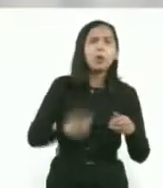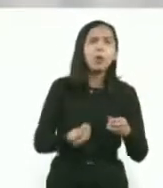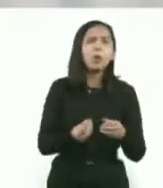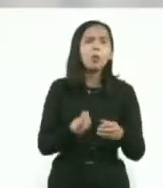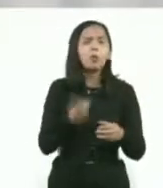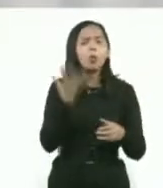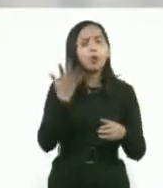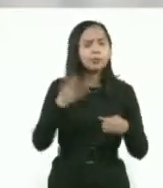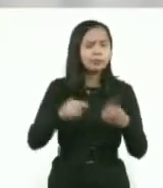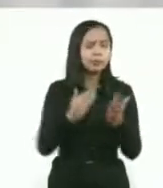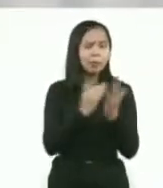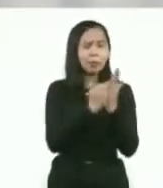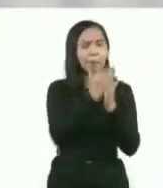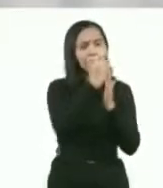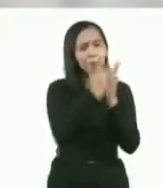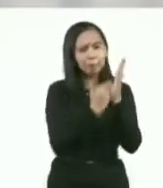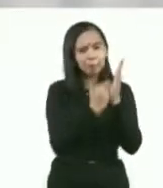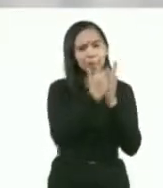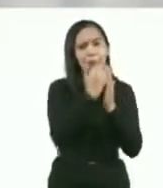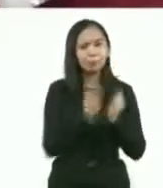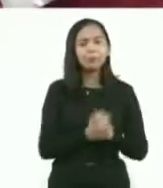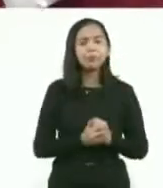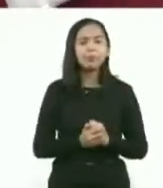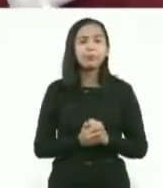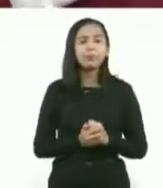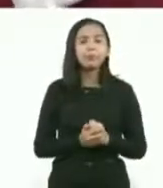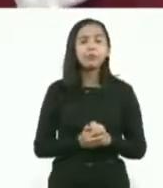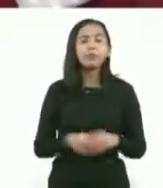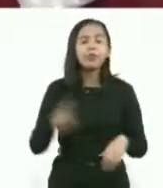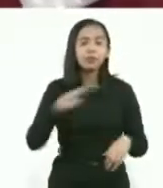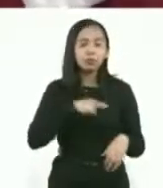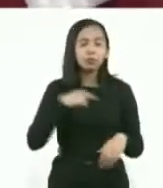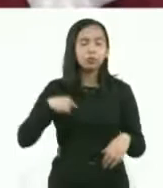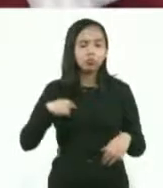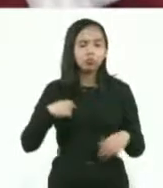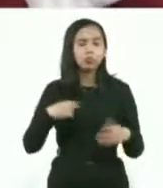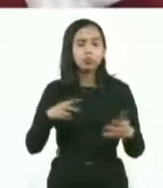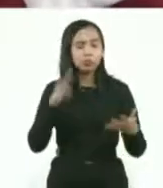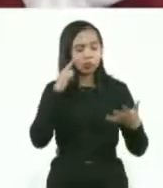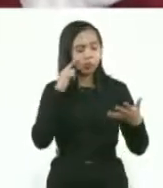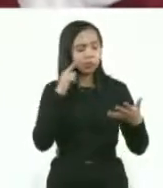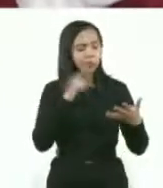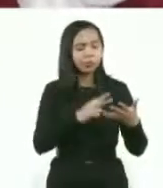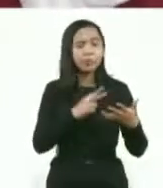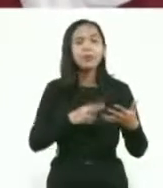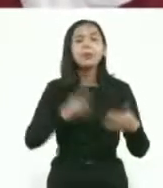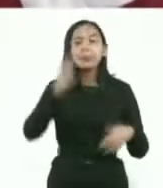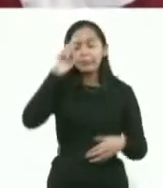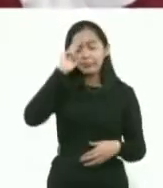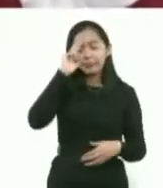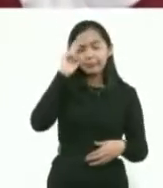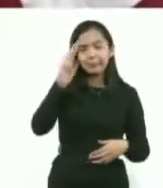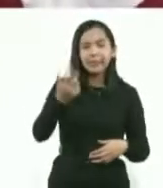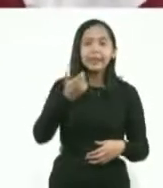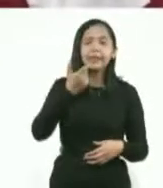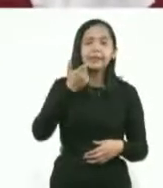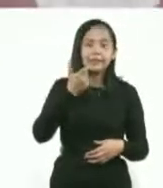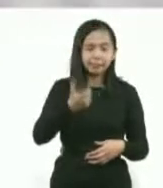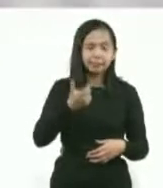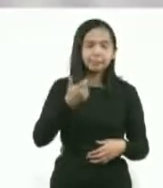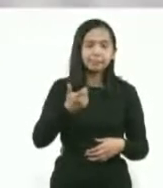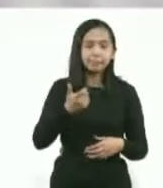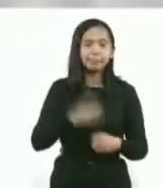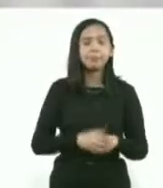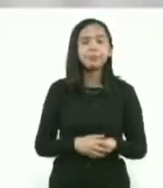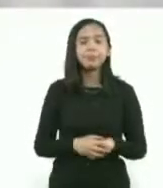hemos encontrado casos este año de que no respeten el precio máximo del gas LP,